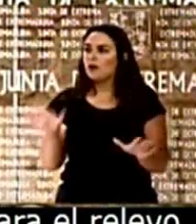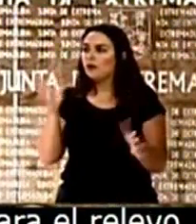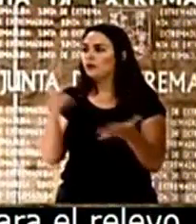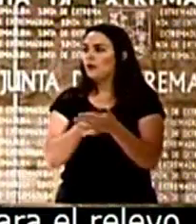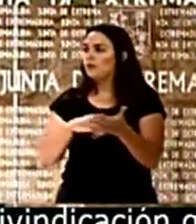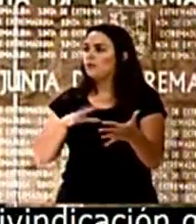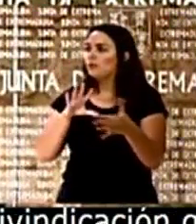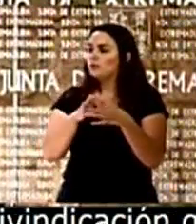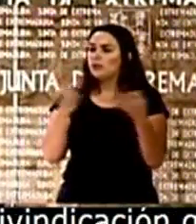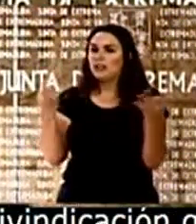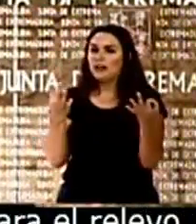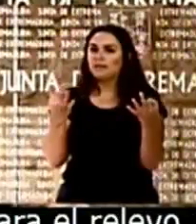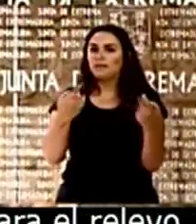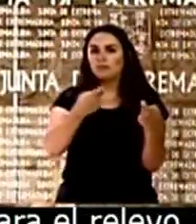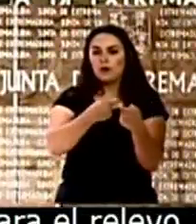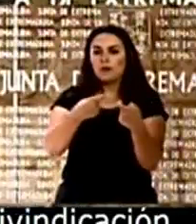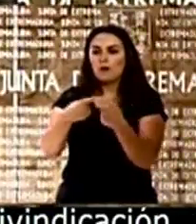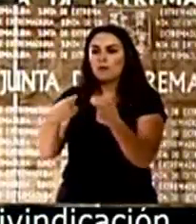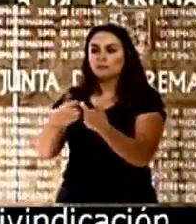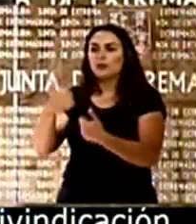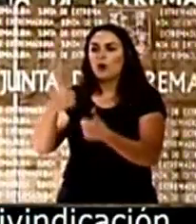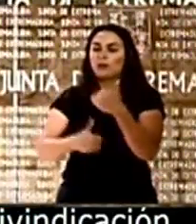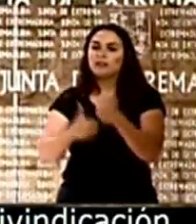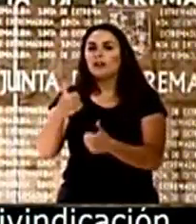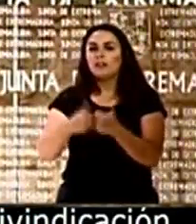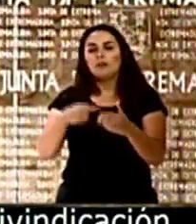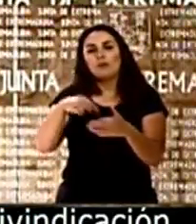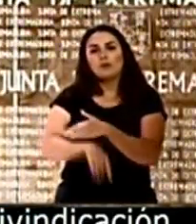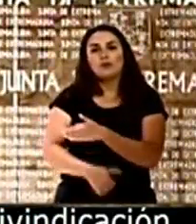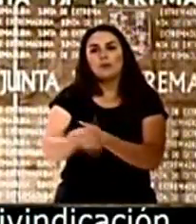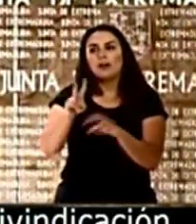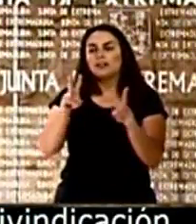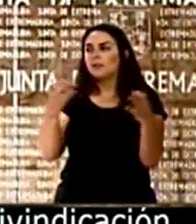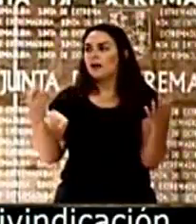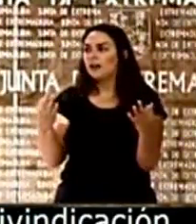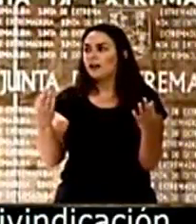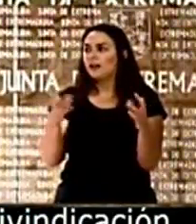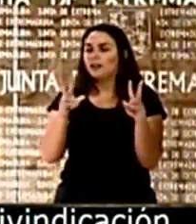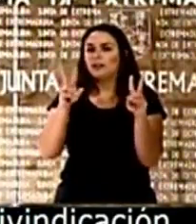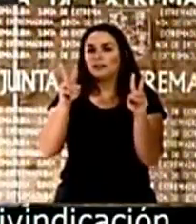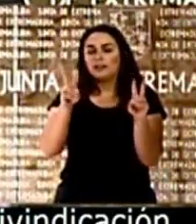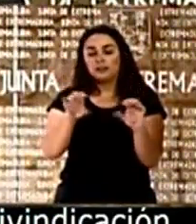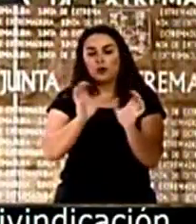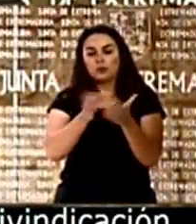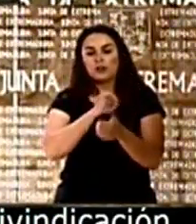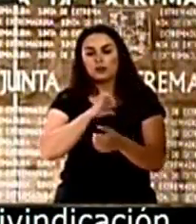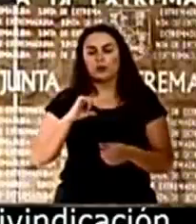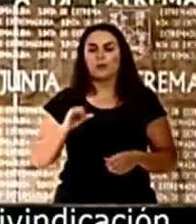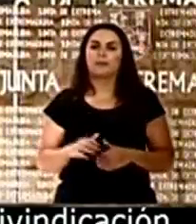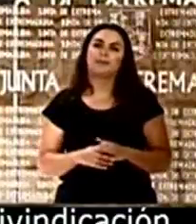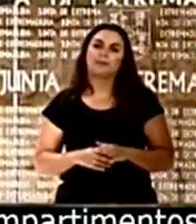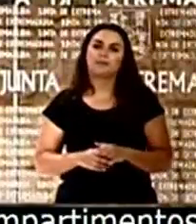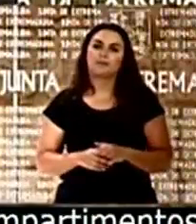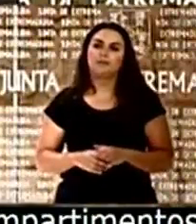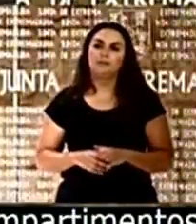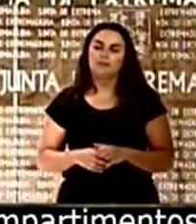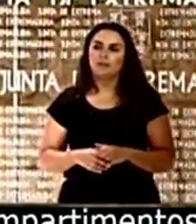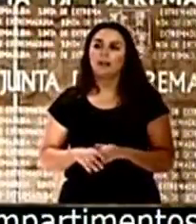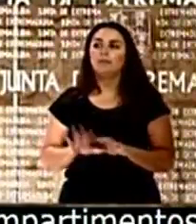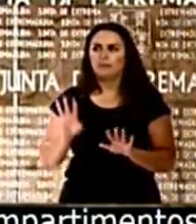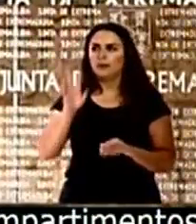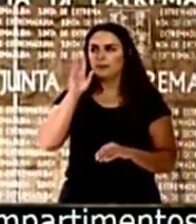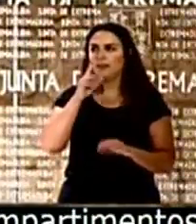con compartimentos competenciales que van más allá del propio contexto de la comunidad autónoma. Pero fijaros, analizando los